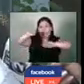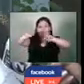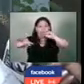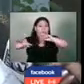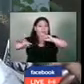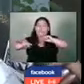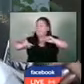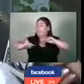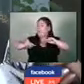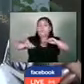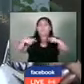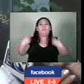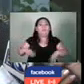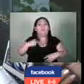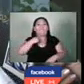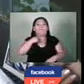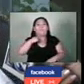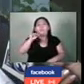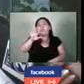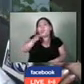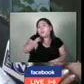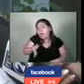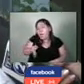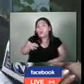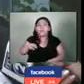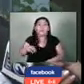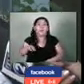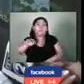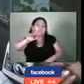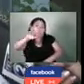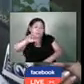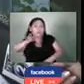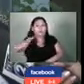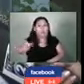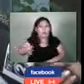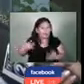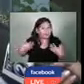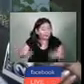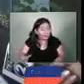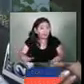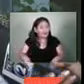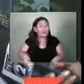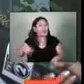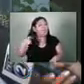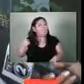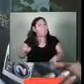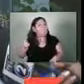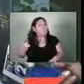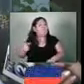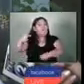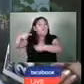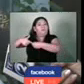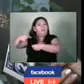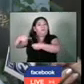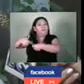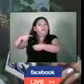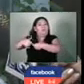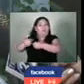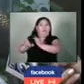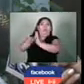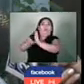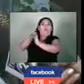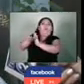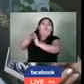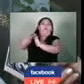ya me impacta. Tres centavos, cinco centavos, ahí lo vamos absorbiendo. Pero ya el factor acumulativo de tantas subidas,